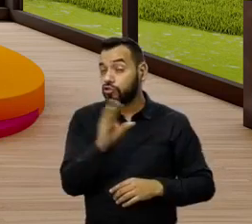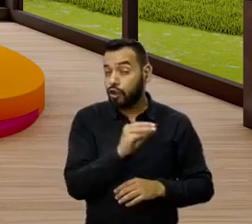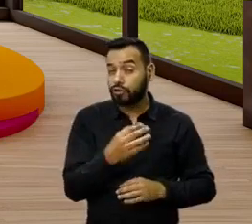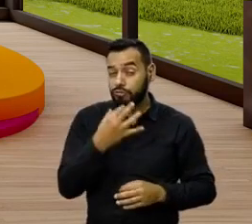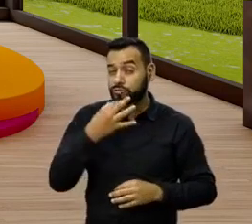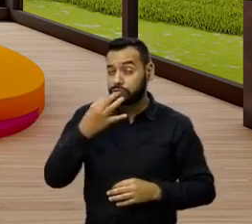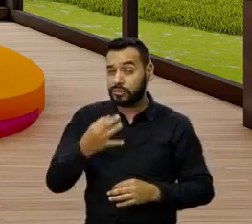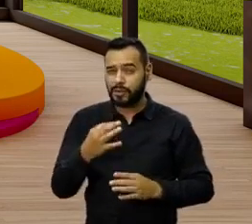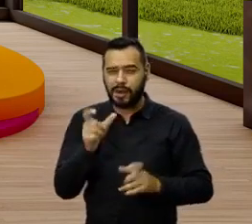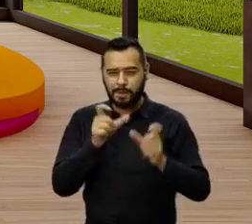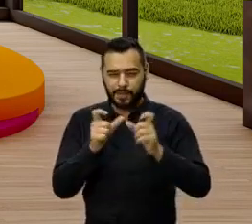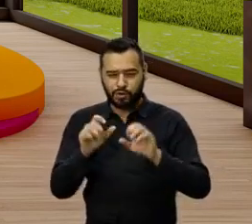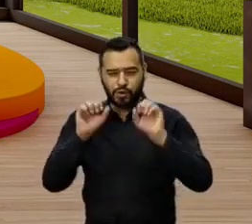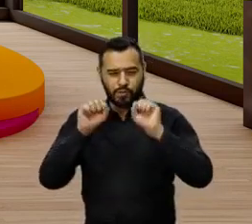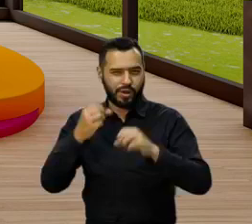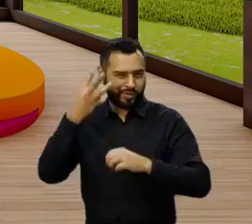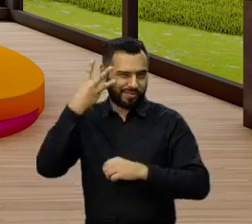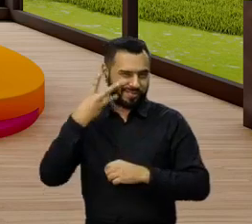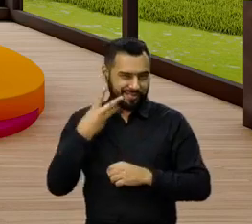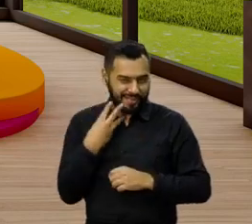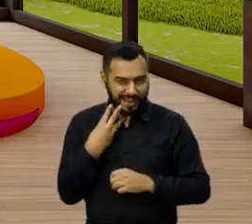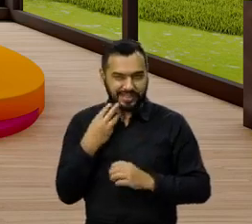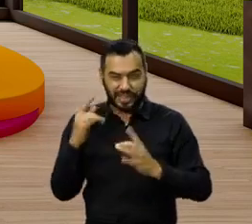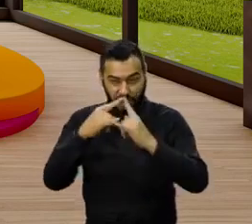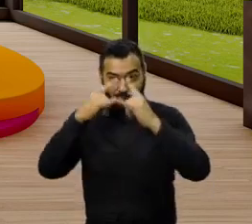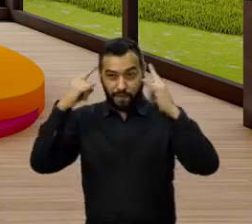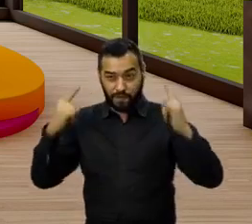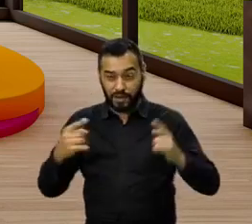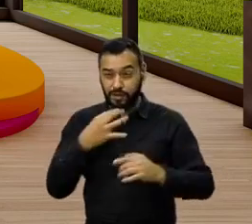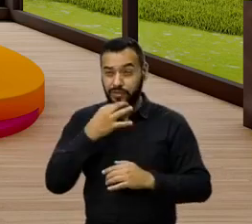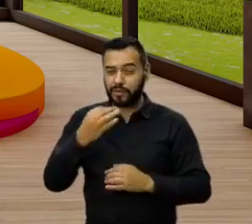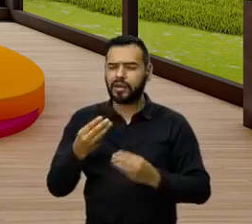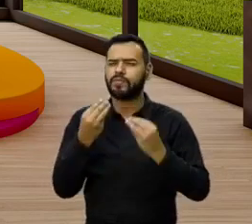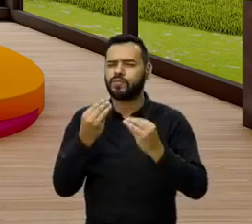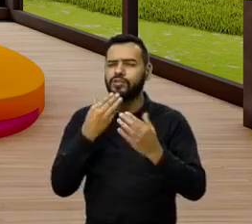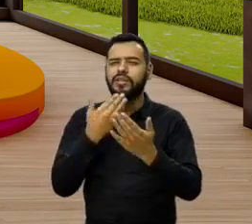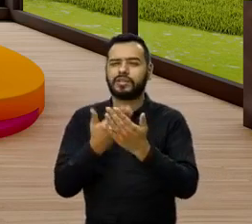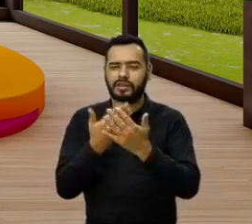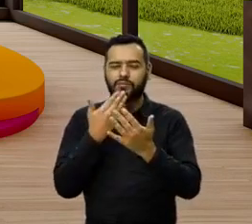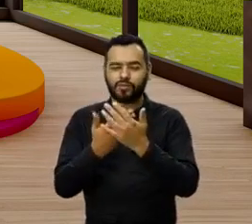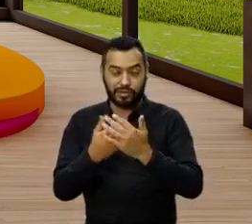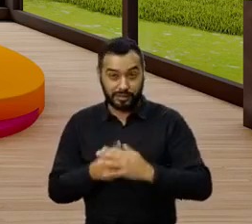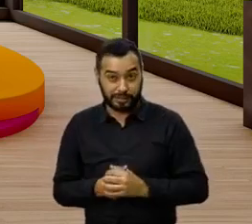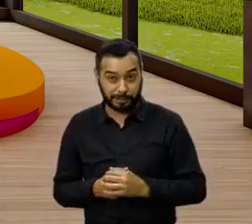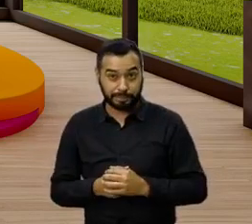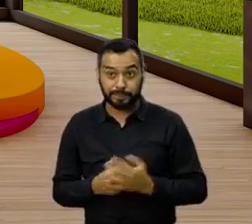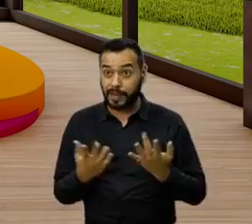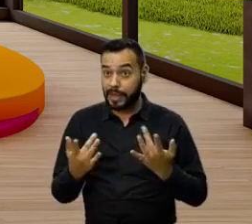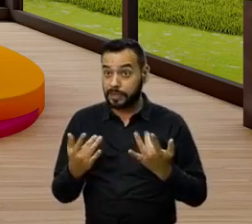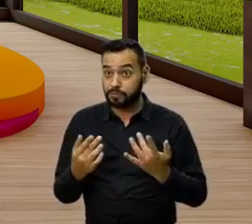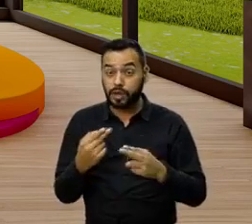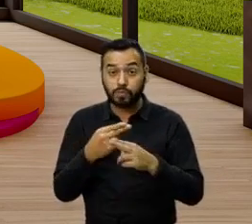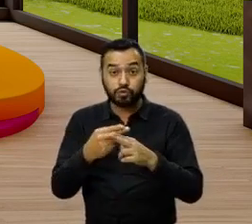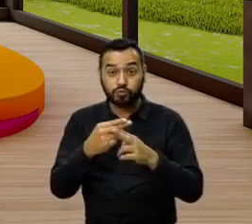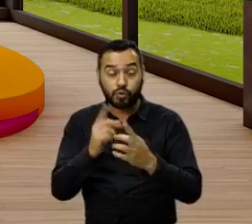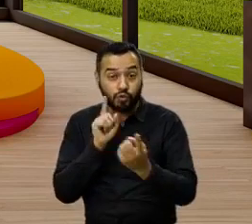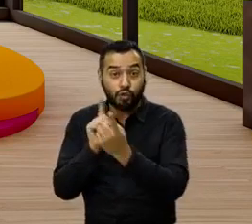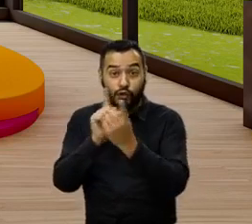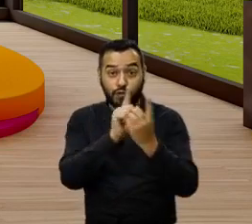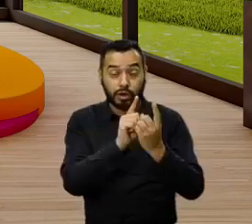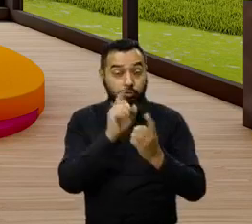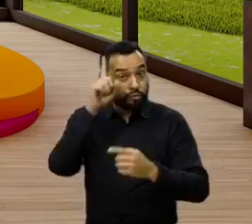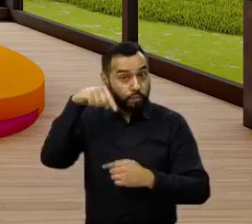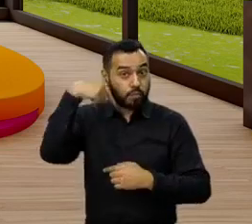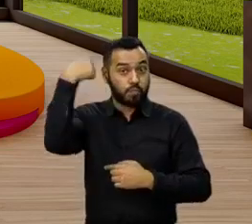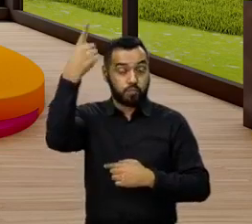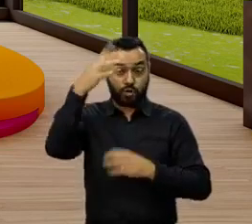realmente posible estos tres días de feria de verdad mil mil gracias esperamos nuevamente vernos y por qué